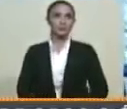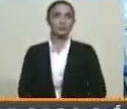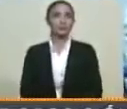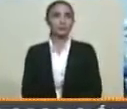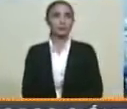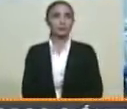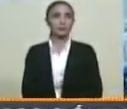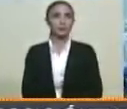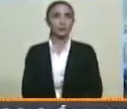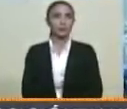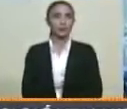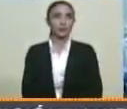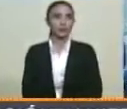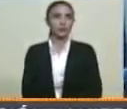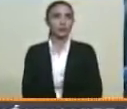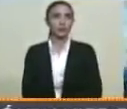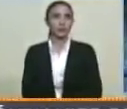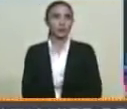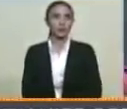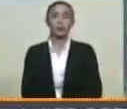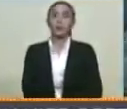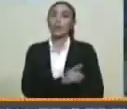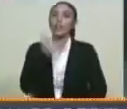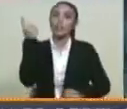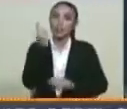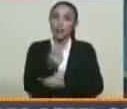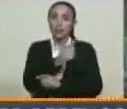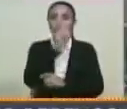Tenemos que tener plena conciencia, compañero.